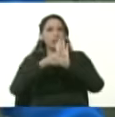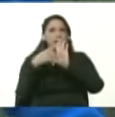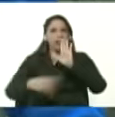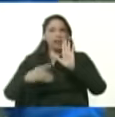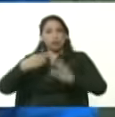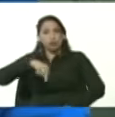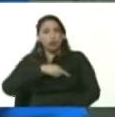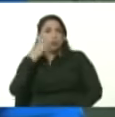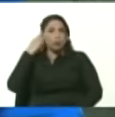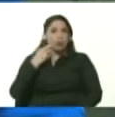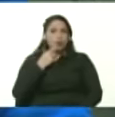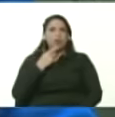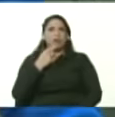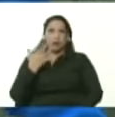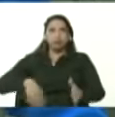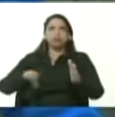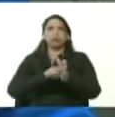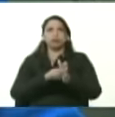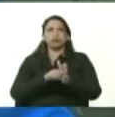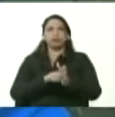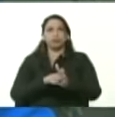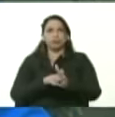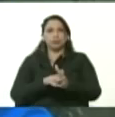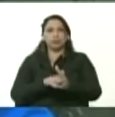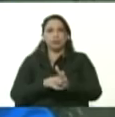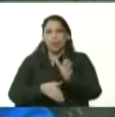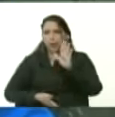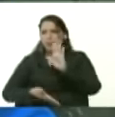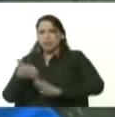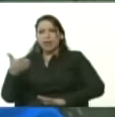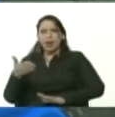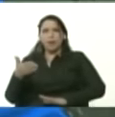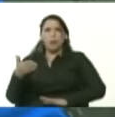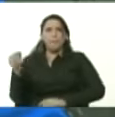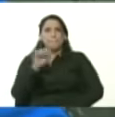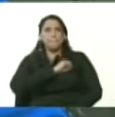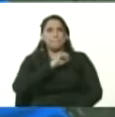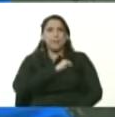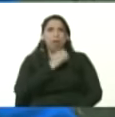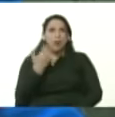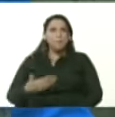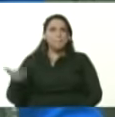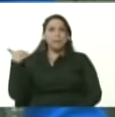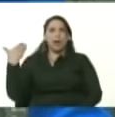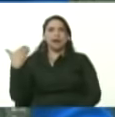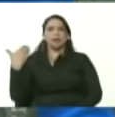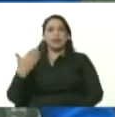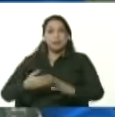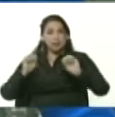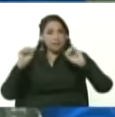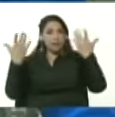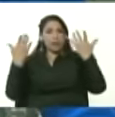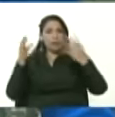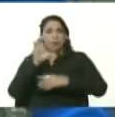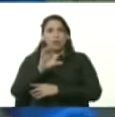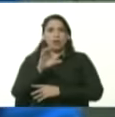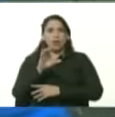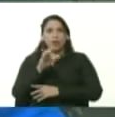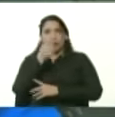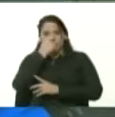nuestro Bolívar afirmamos, echemos el miedo a la espalda y salvemos a la patria. Hoy decimos,